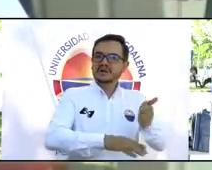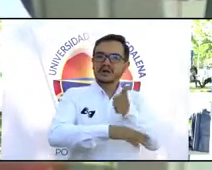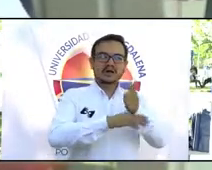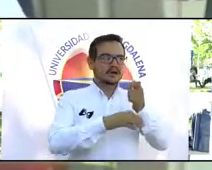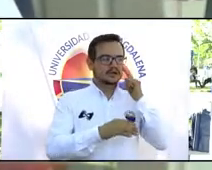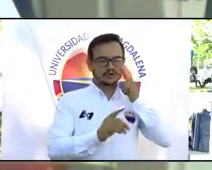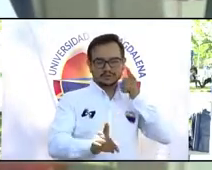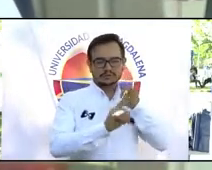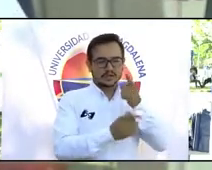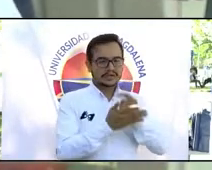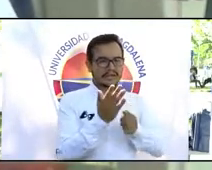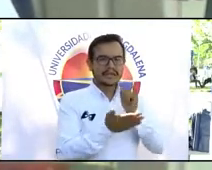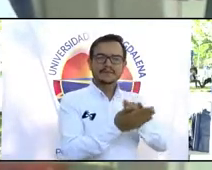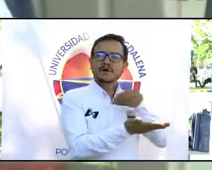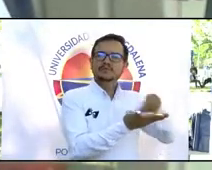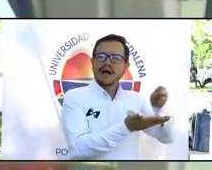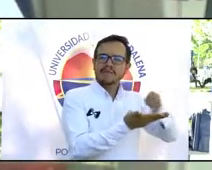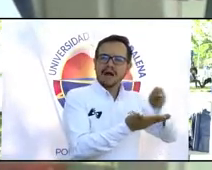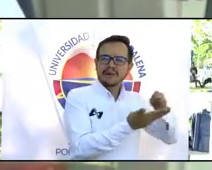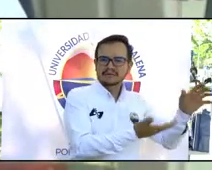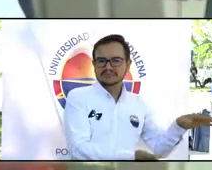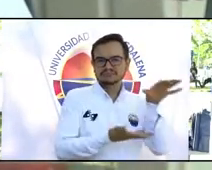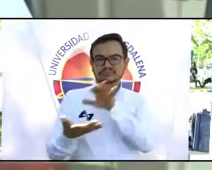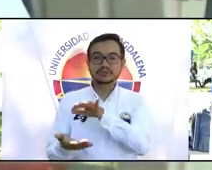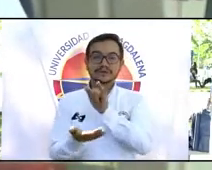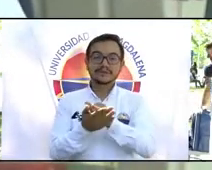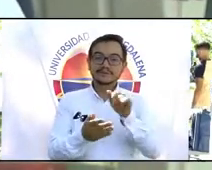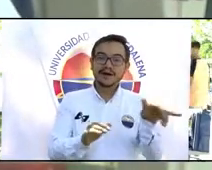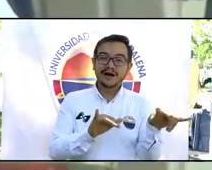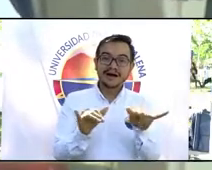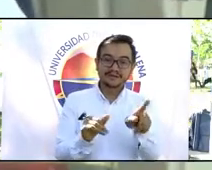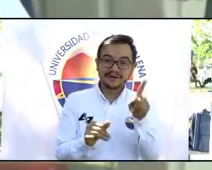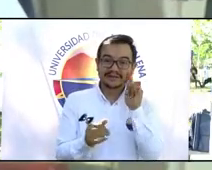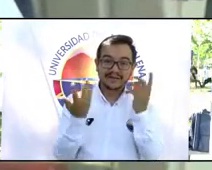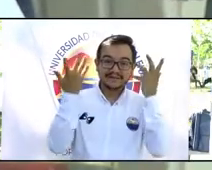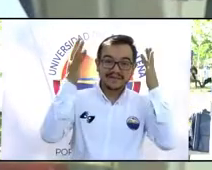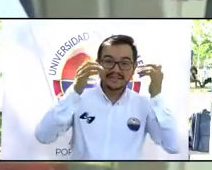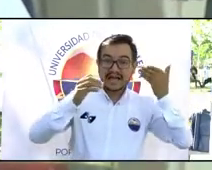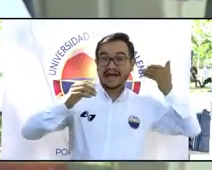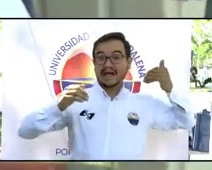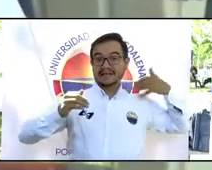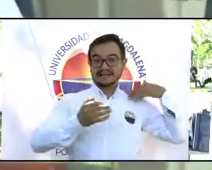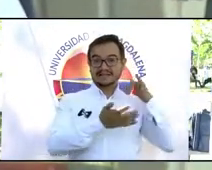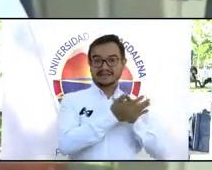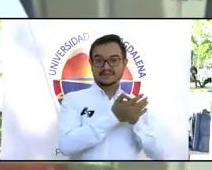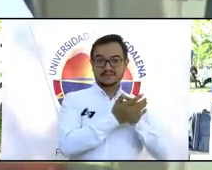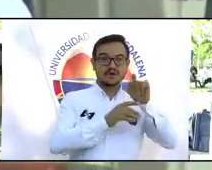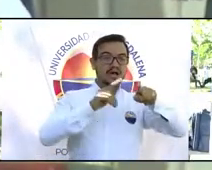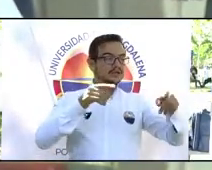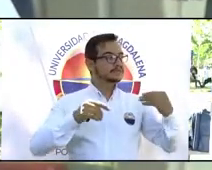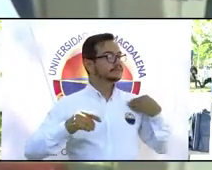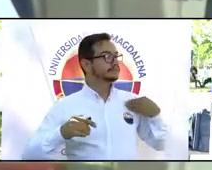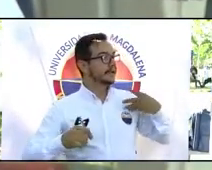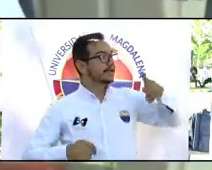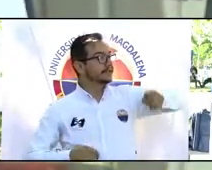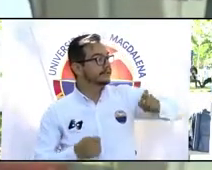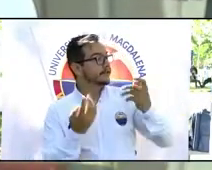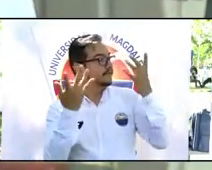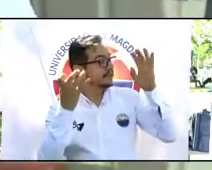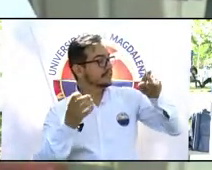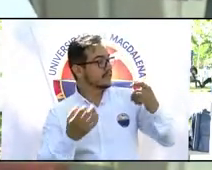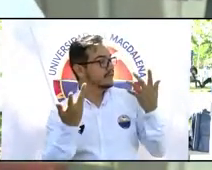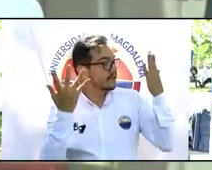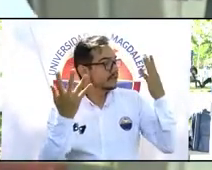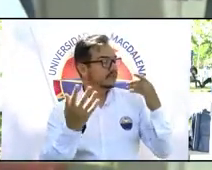primera vez que hacemos una fiesta como aquellas que se hacían antes y que me decían, rector, todo muy bien, pero ojalá hubiese más fiestas. No, resulta que entre la